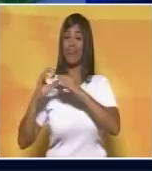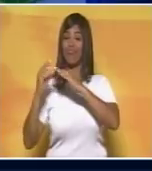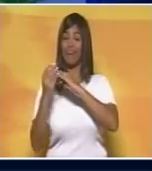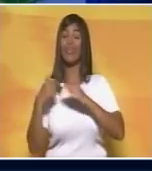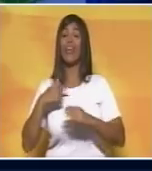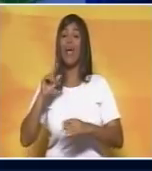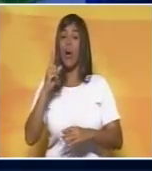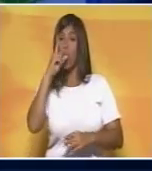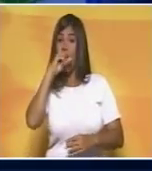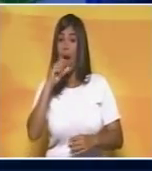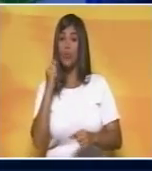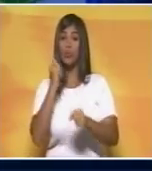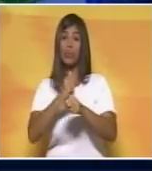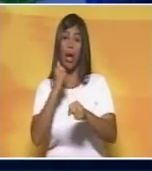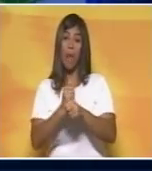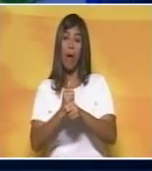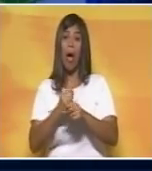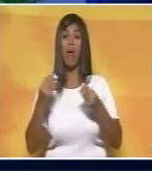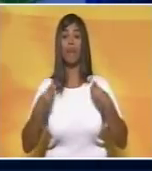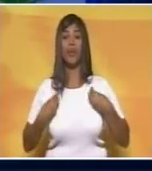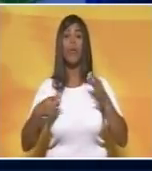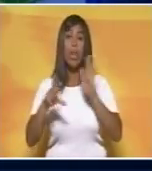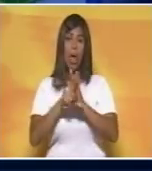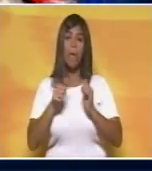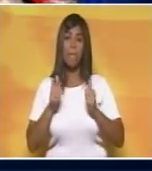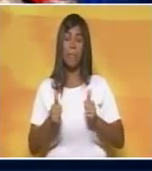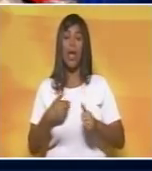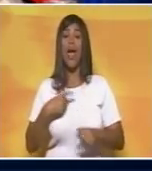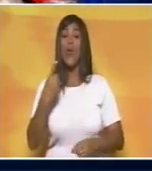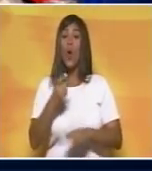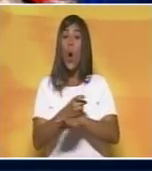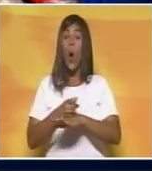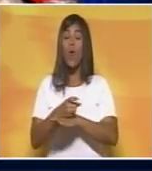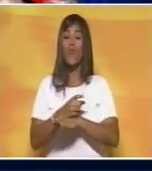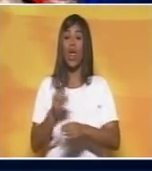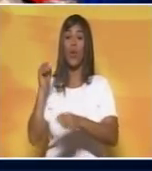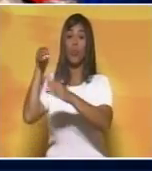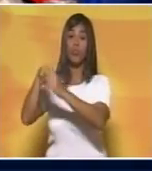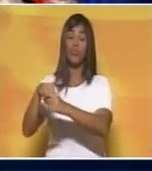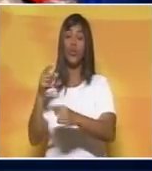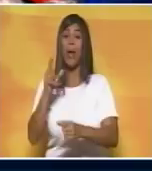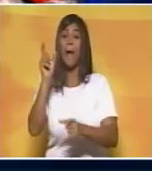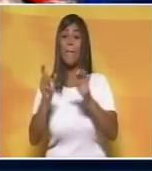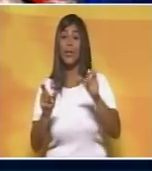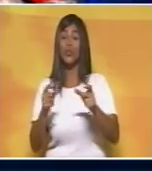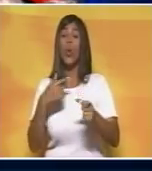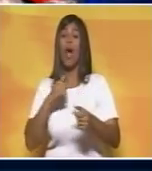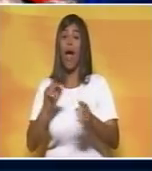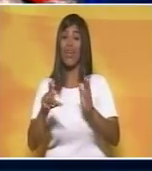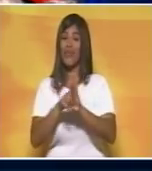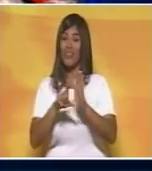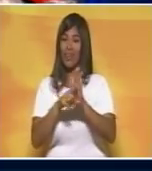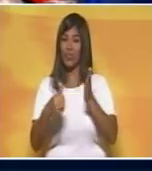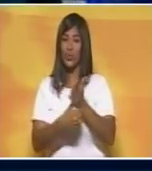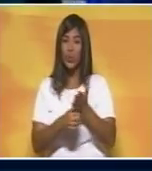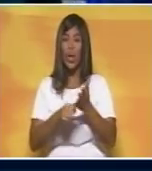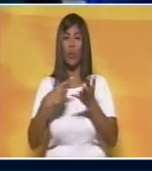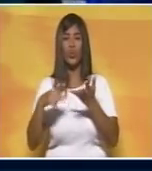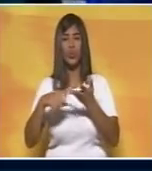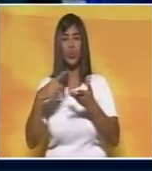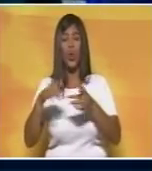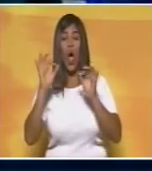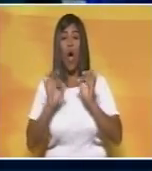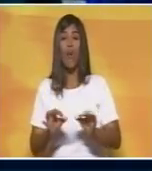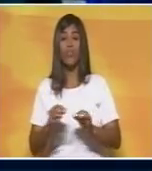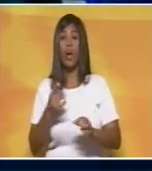hasta un año. Enfatizó que los únicos que el gobierno de la isla permitirá entrar al país serán aquellos que tengan su documento oficial, lo que no